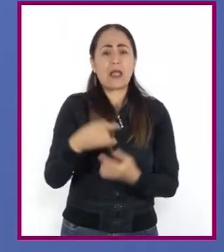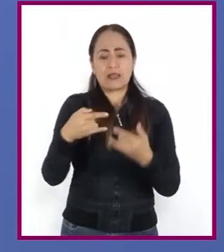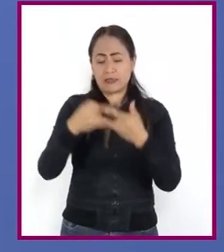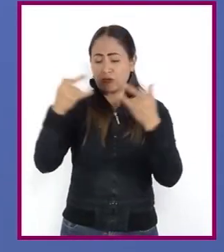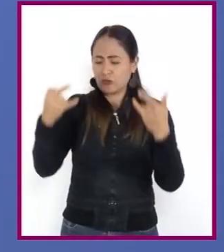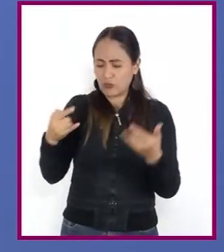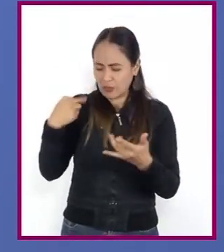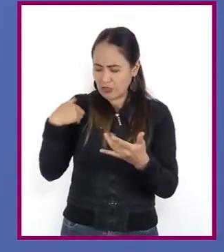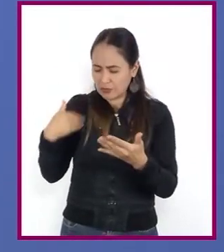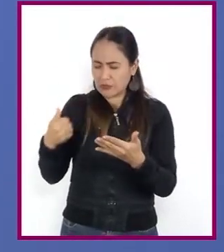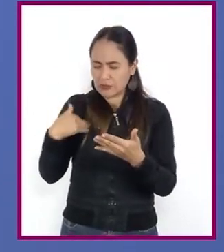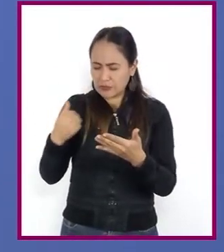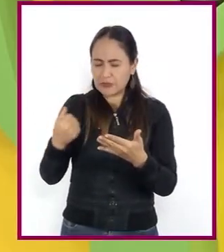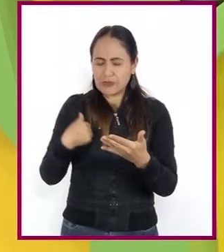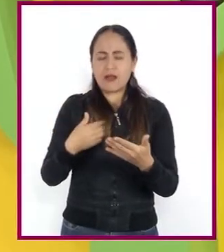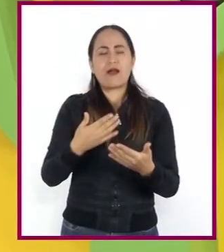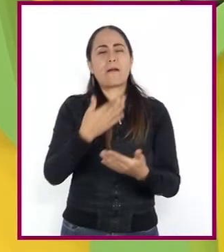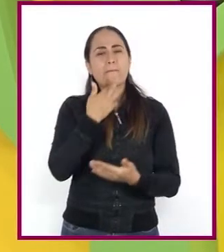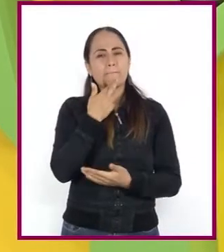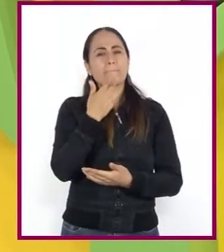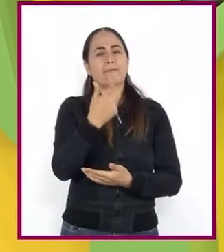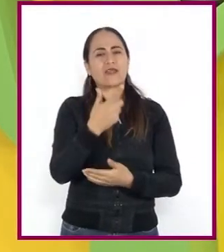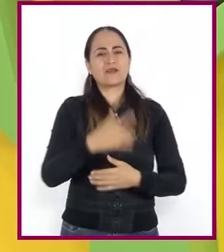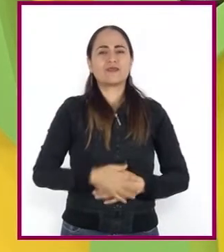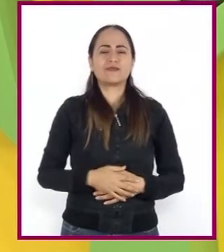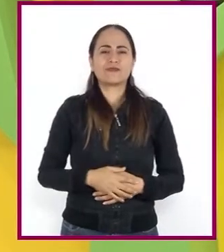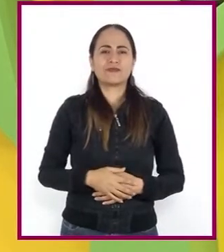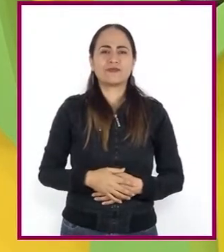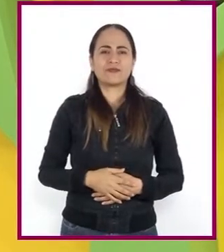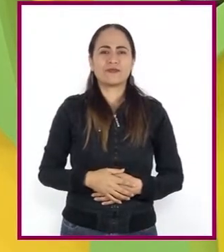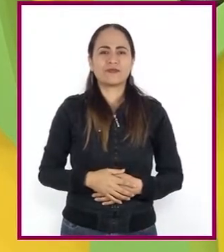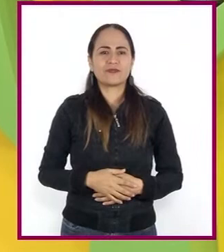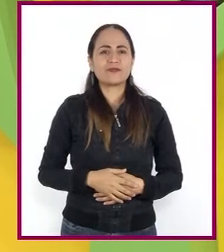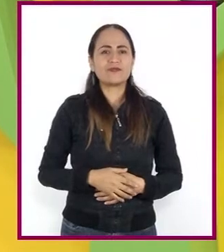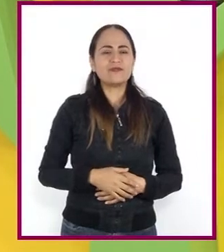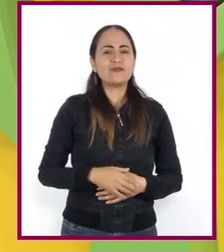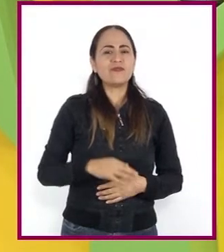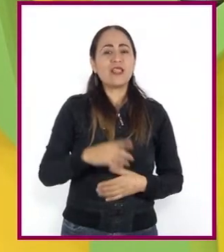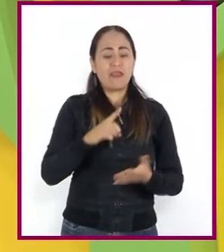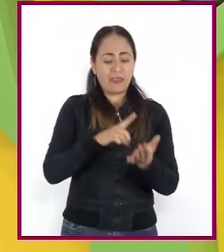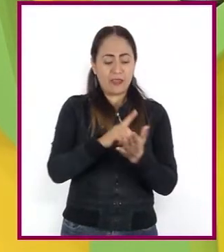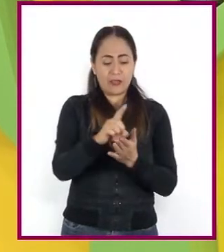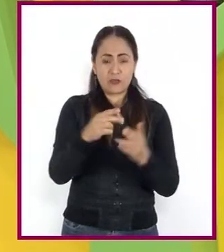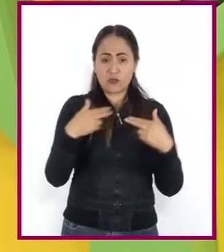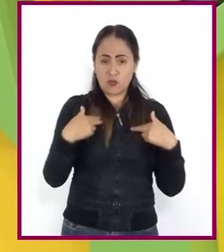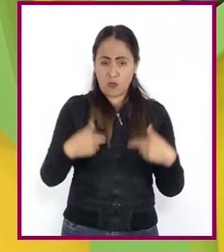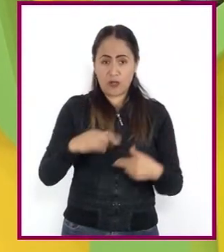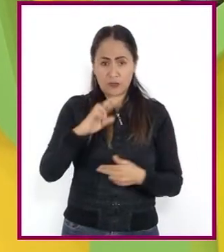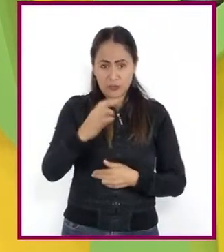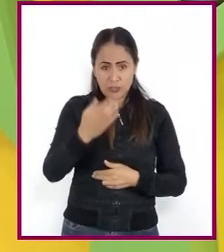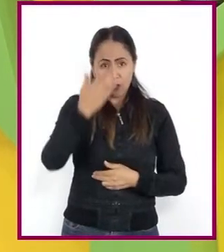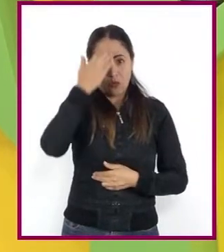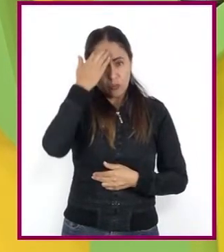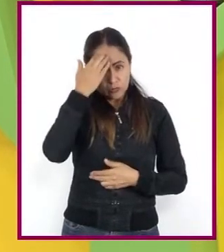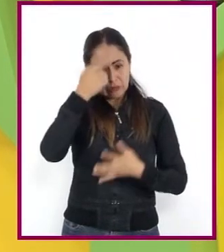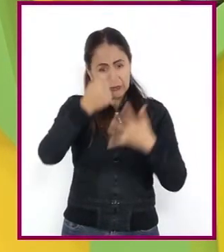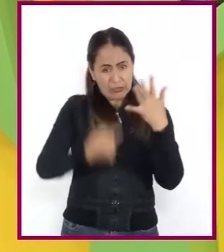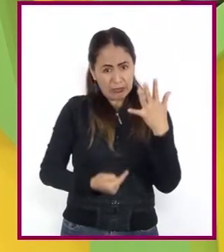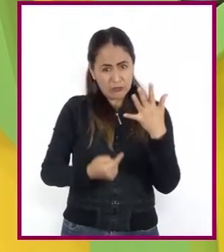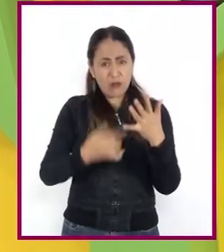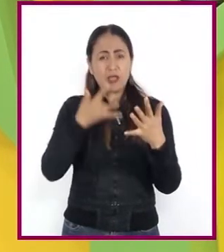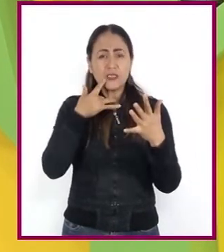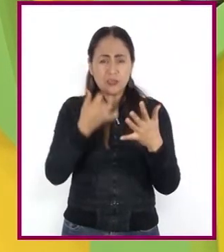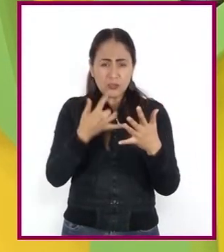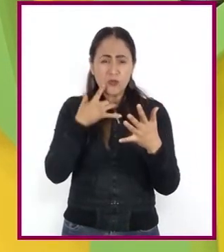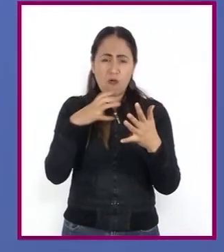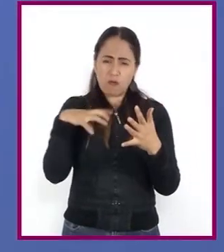historia nos proporciona. El reconocimiento de los derechos humanos es un logro que se ha gestado